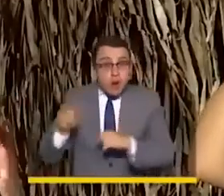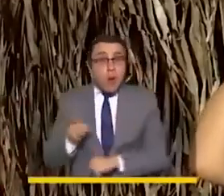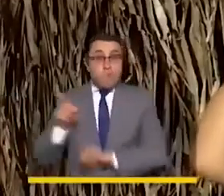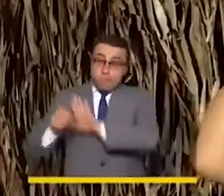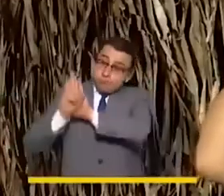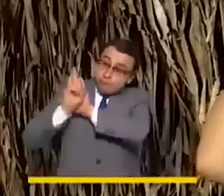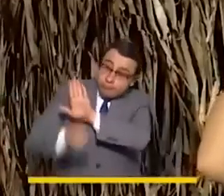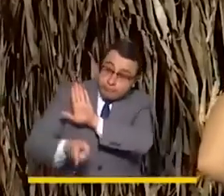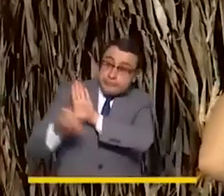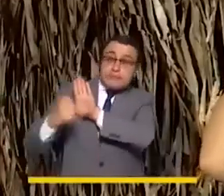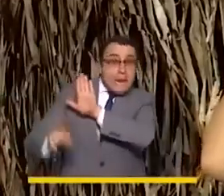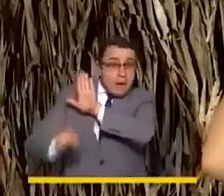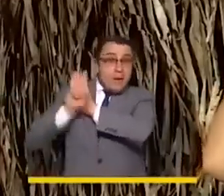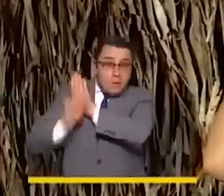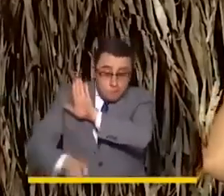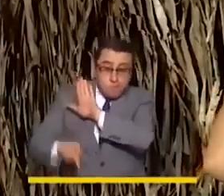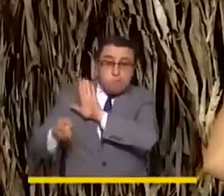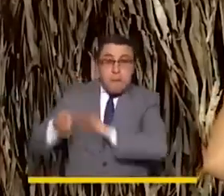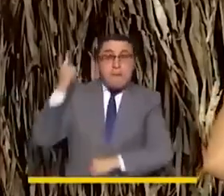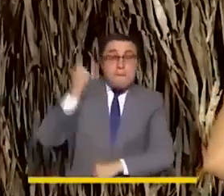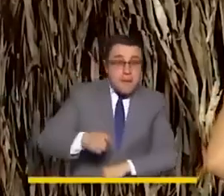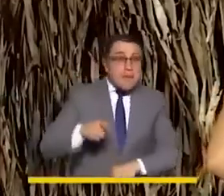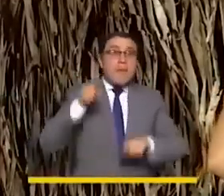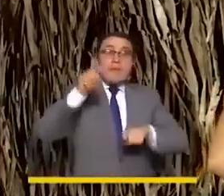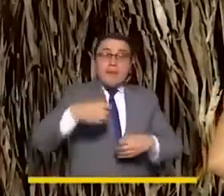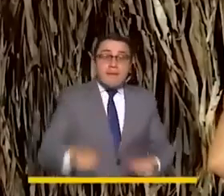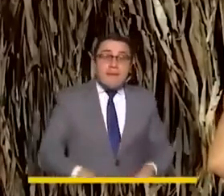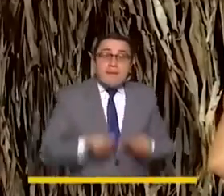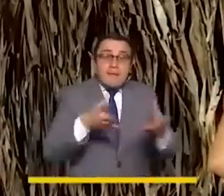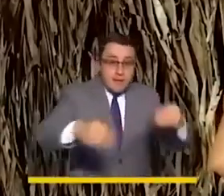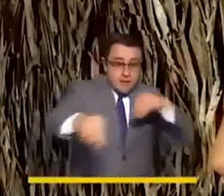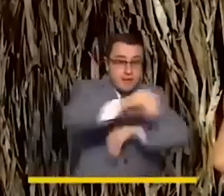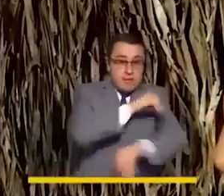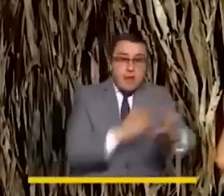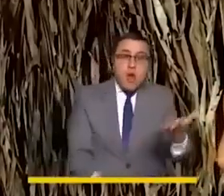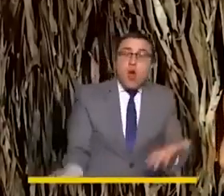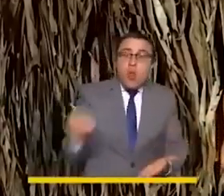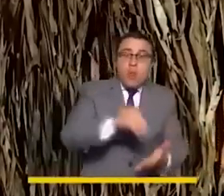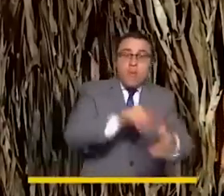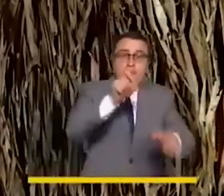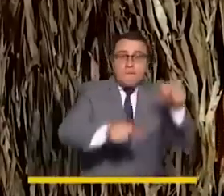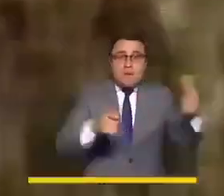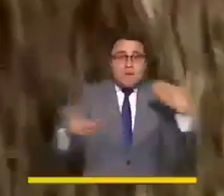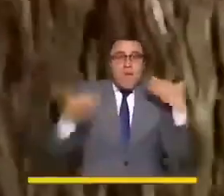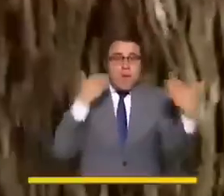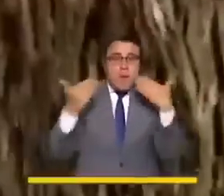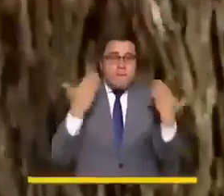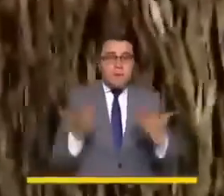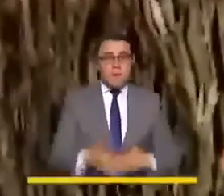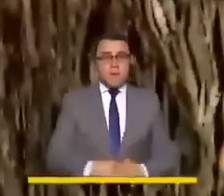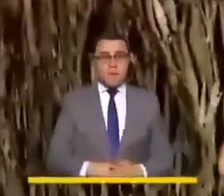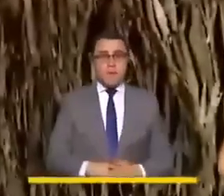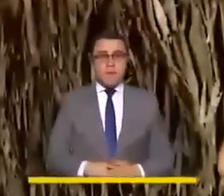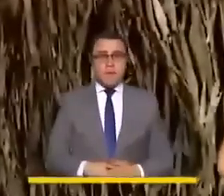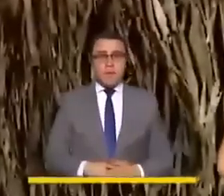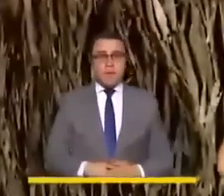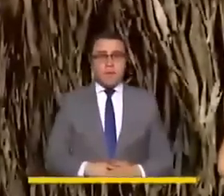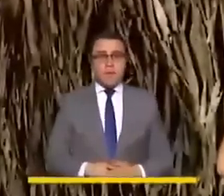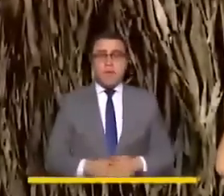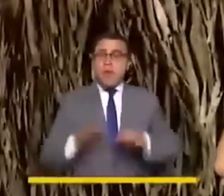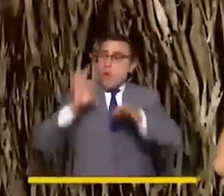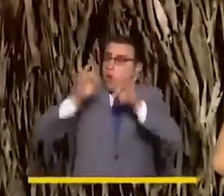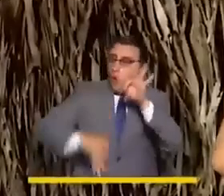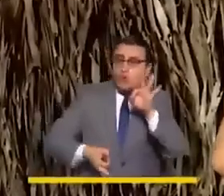sentencia está expedida, que se le devuelva la tierra al campesino. Es más injusto el presidente